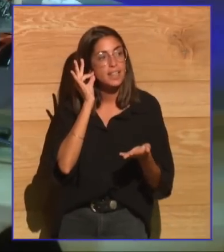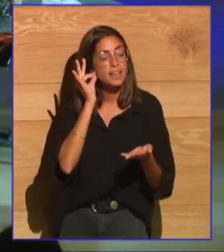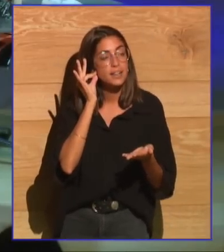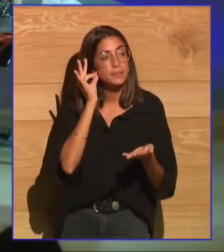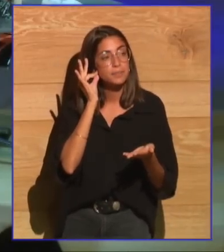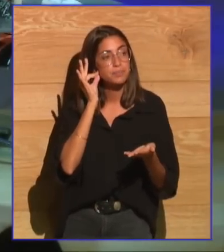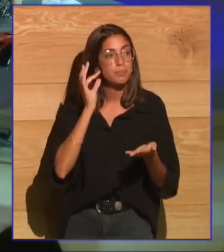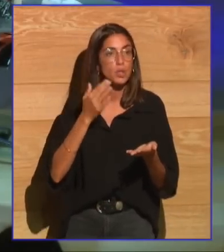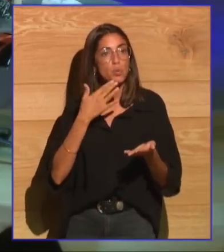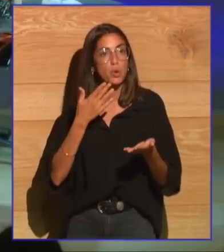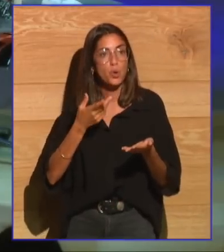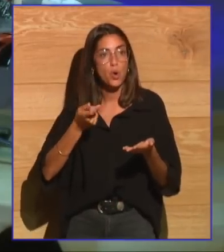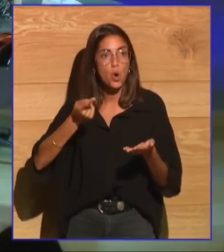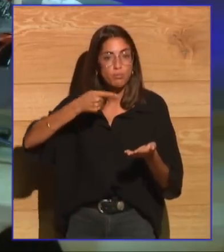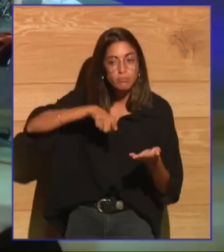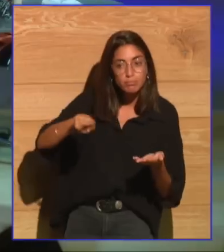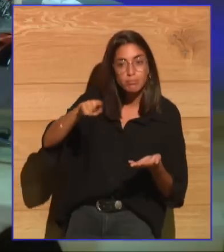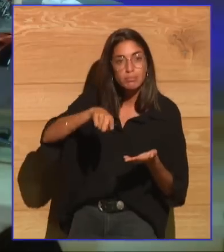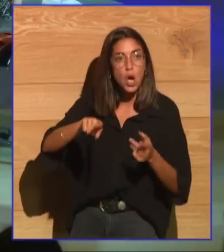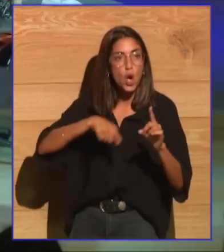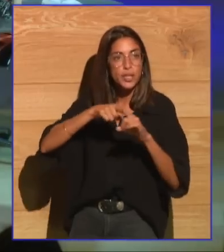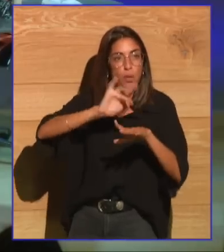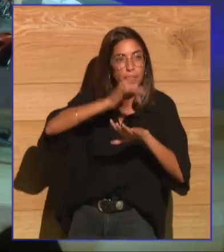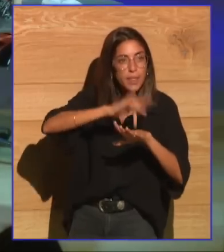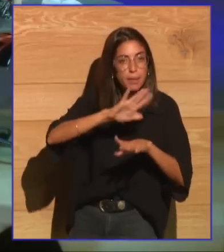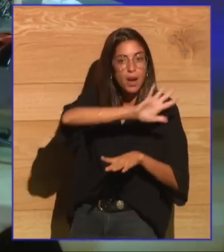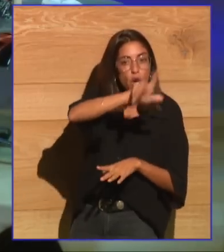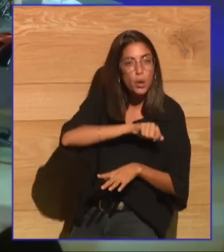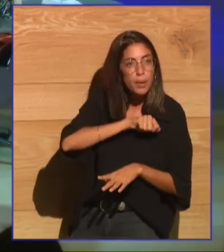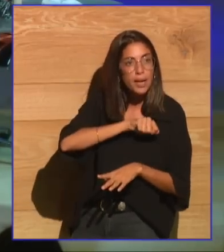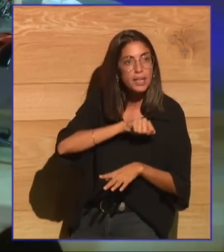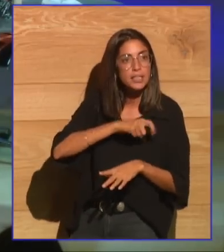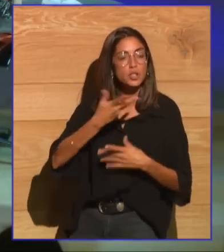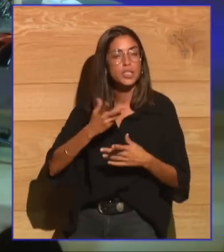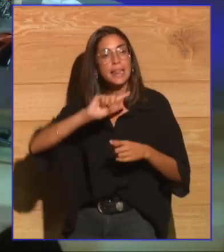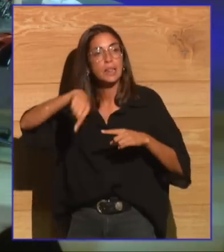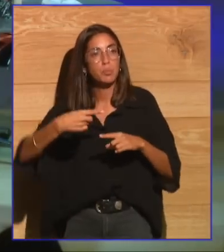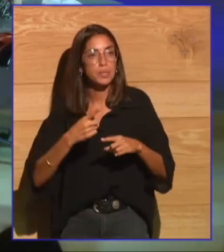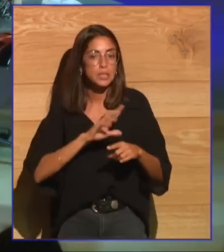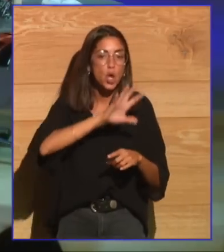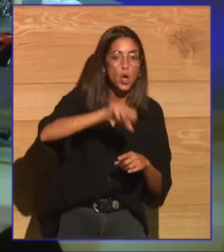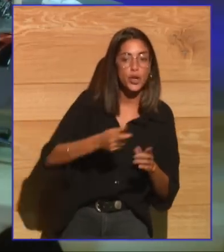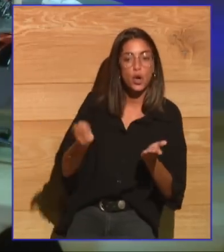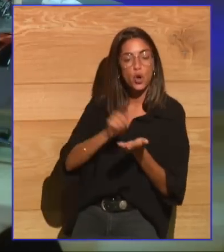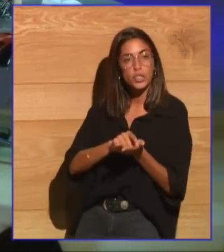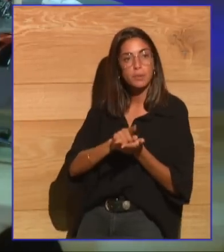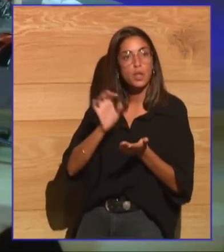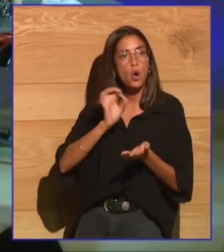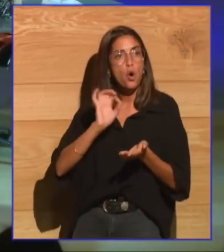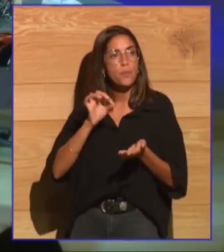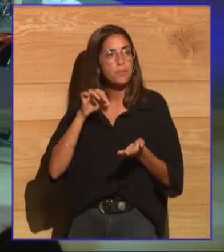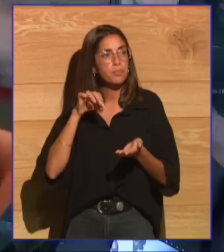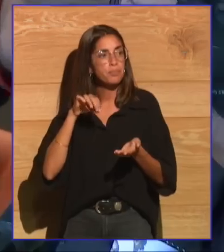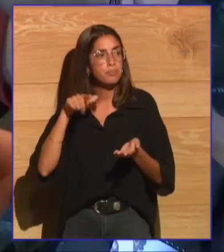navaja para que para quitarle el diamante aquello se resuelve y otra vez vuelve a cogerlo con el diamante tal o cuando están metidos en la gruta aquella se